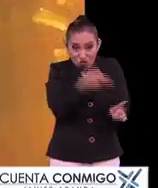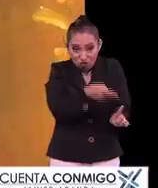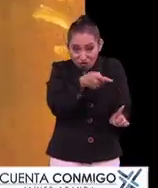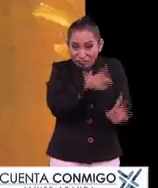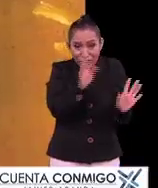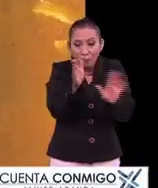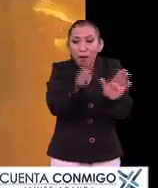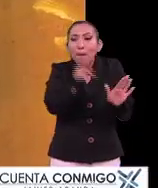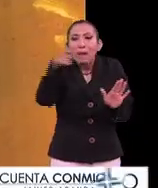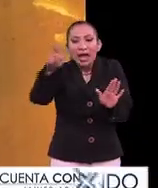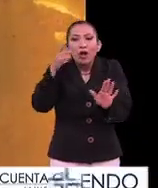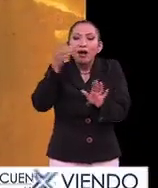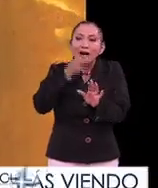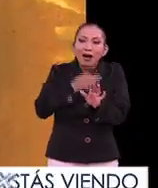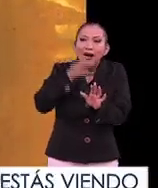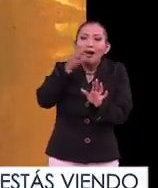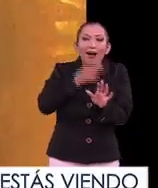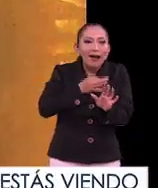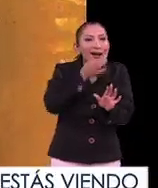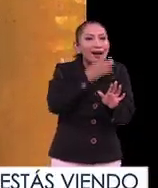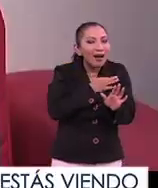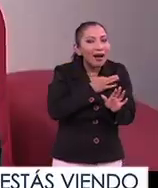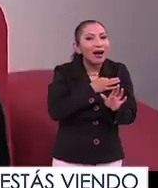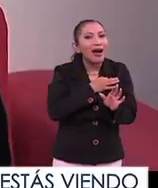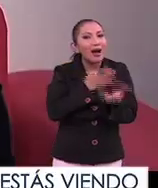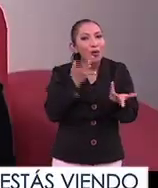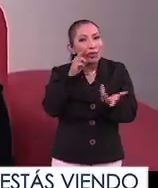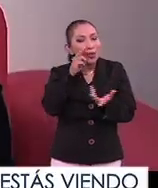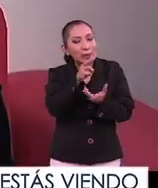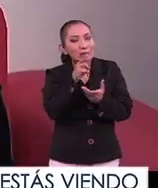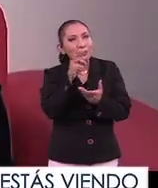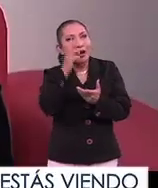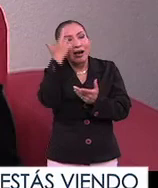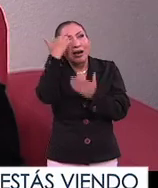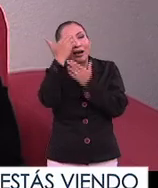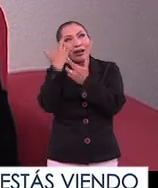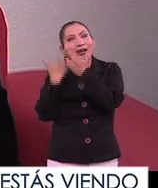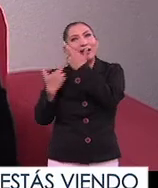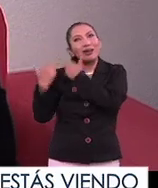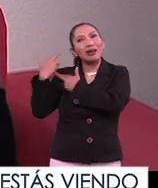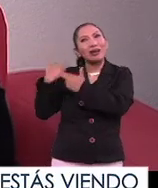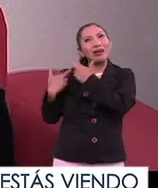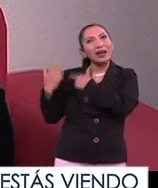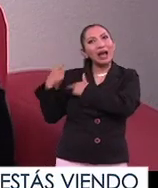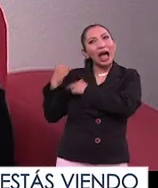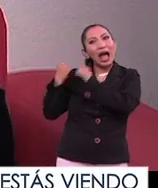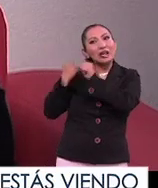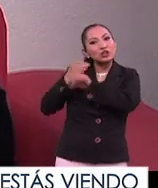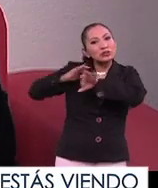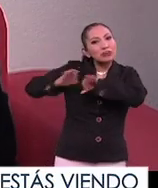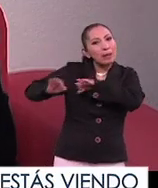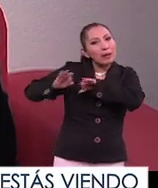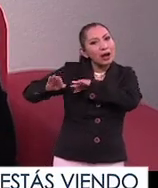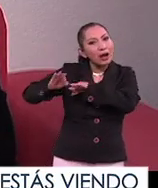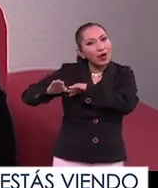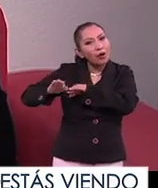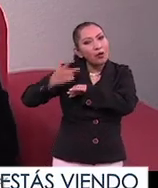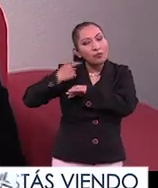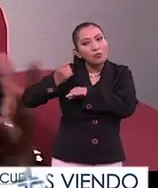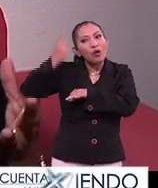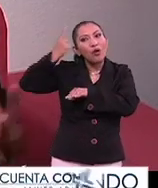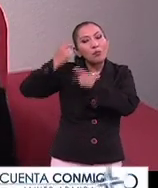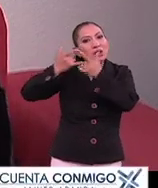¿no? Pero ya cuando ves hacia atrás, ¿no? de los años de trabajo,